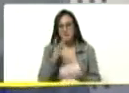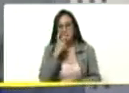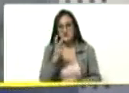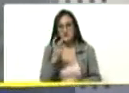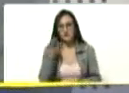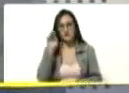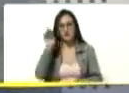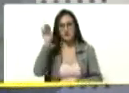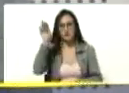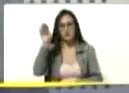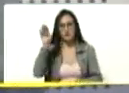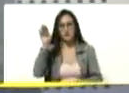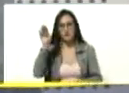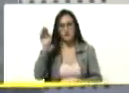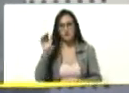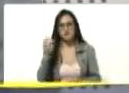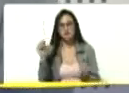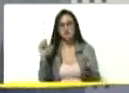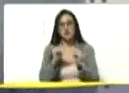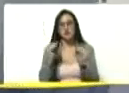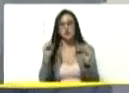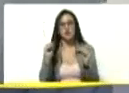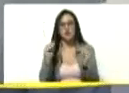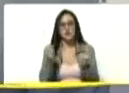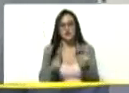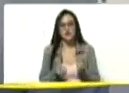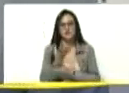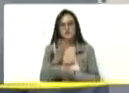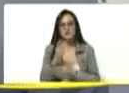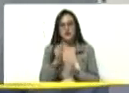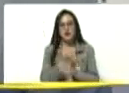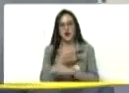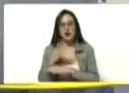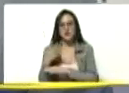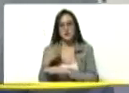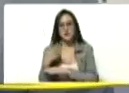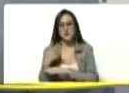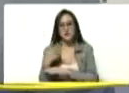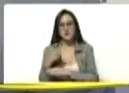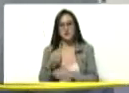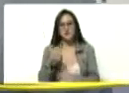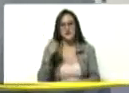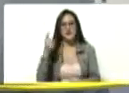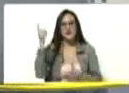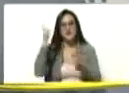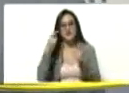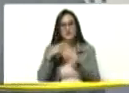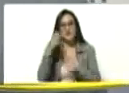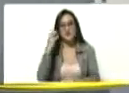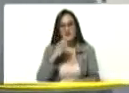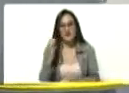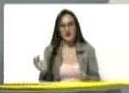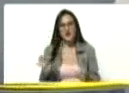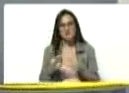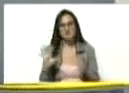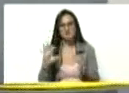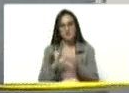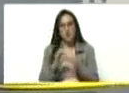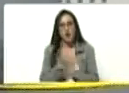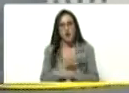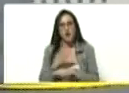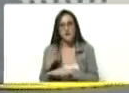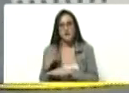el futuro cuando coincidieron en crear el ALBA. Fidel y Chávez nos unieron en el ALBA,